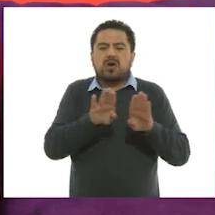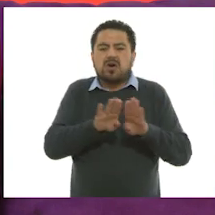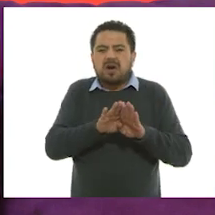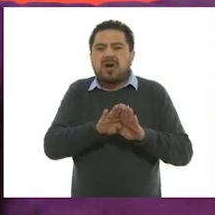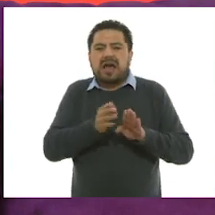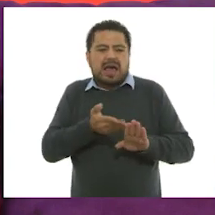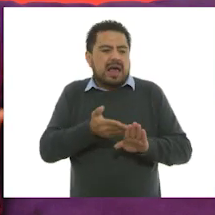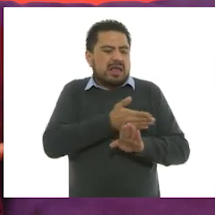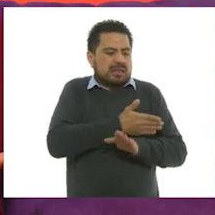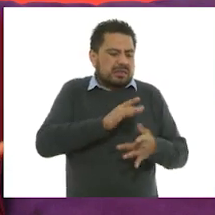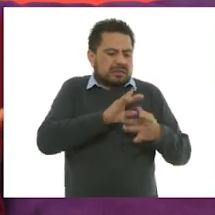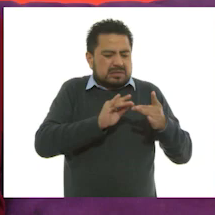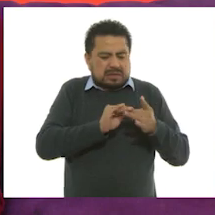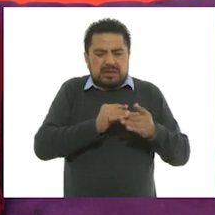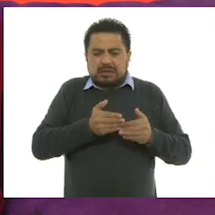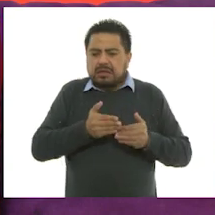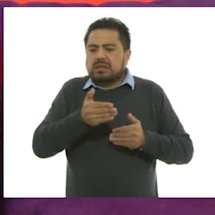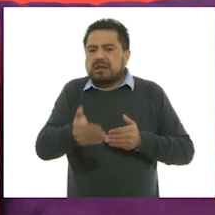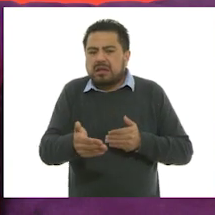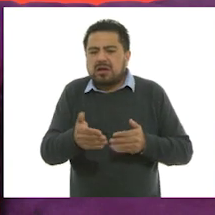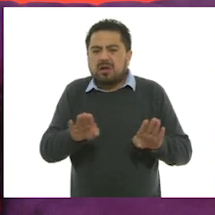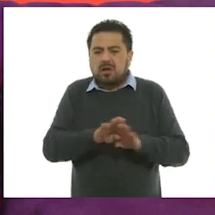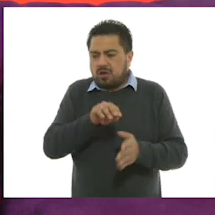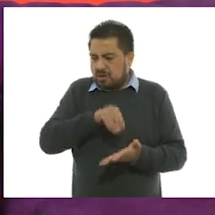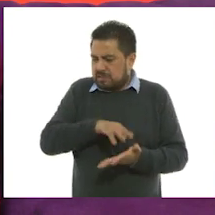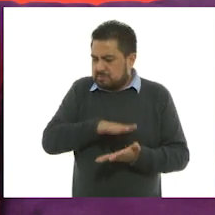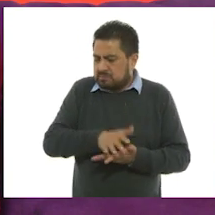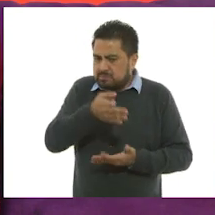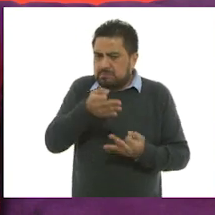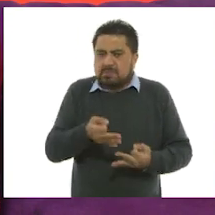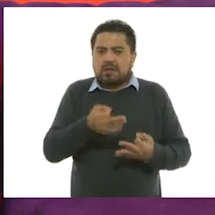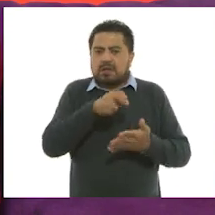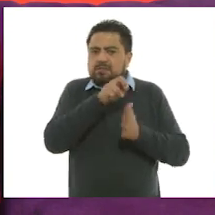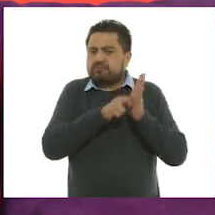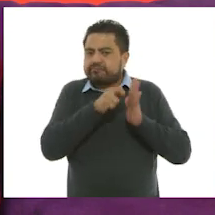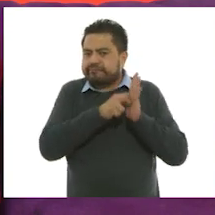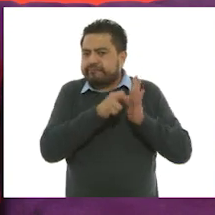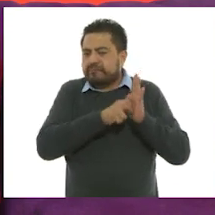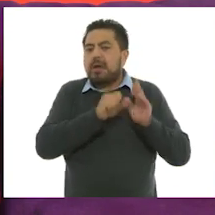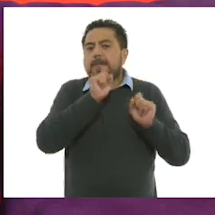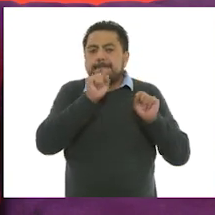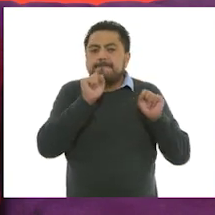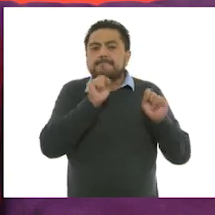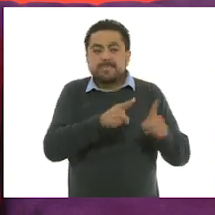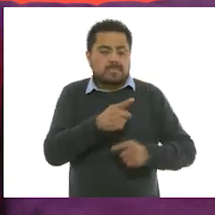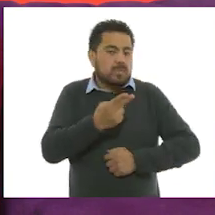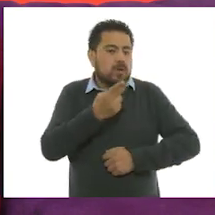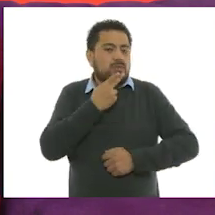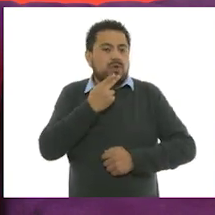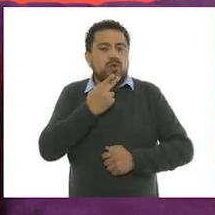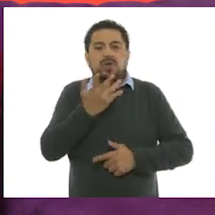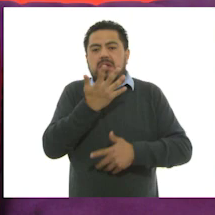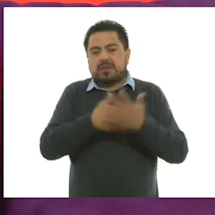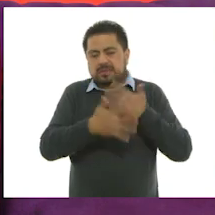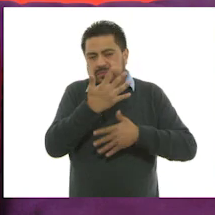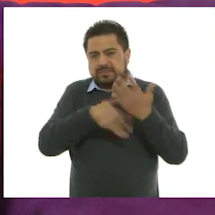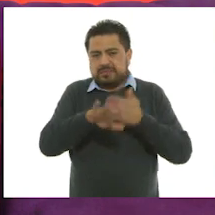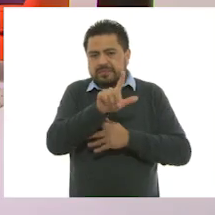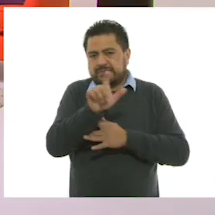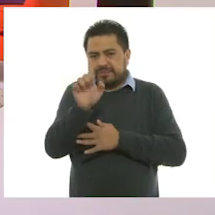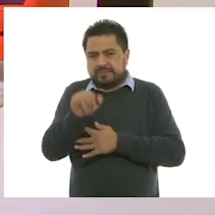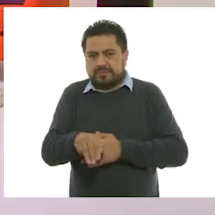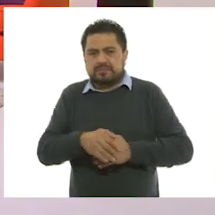predicción, anticipación, inferencia, confirmación y autocorrección, mismas que se utilizan en la lengua de señas